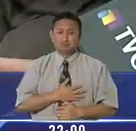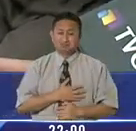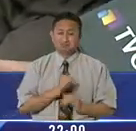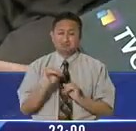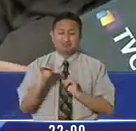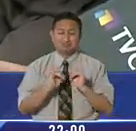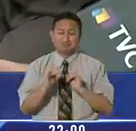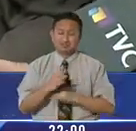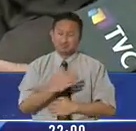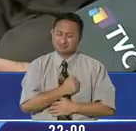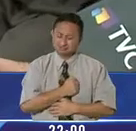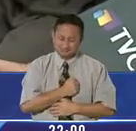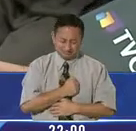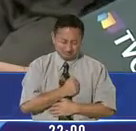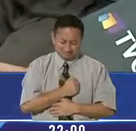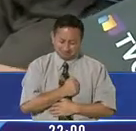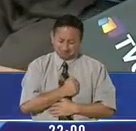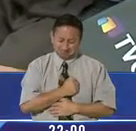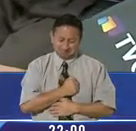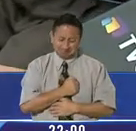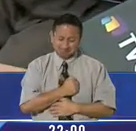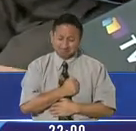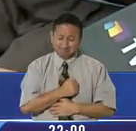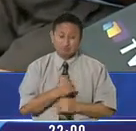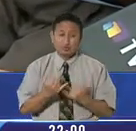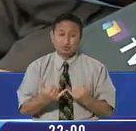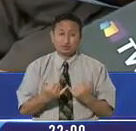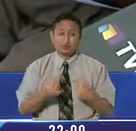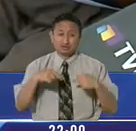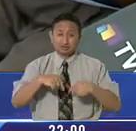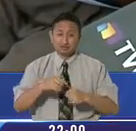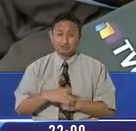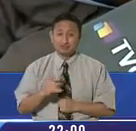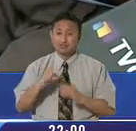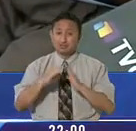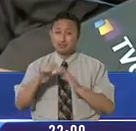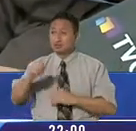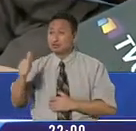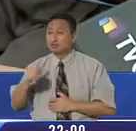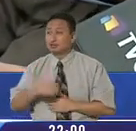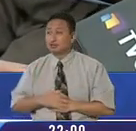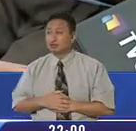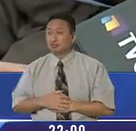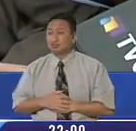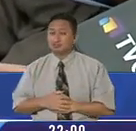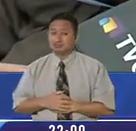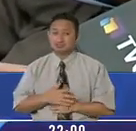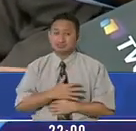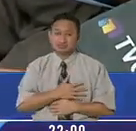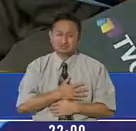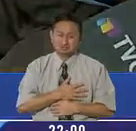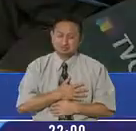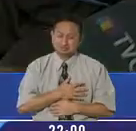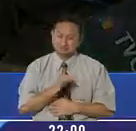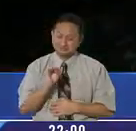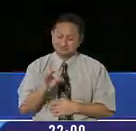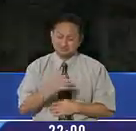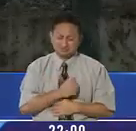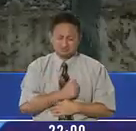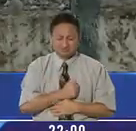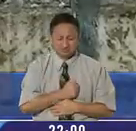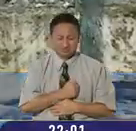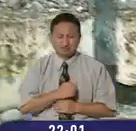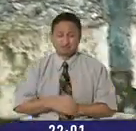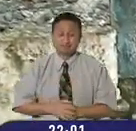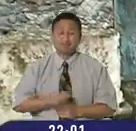Señorita, qué pena que me da. Ahorita estar en casa ajena. Me duele mucho, señorita.